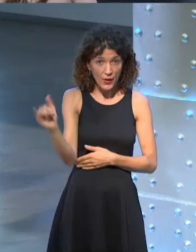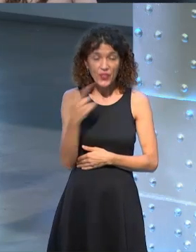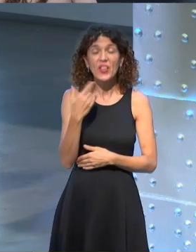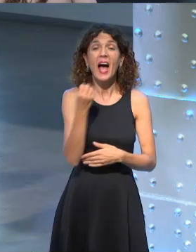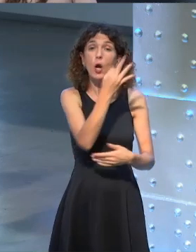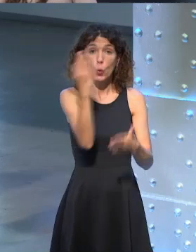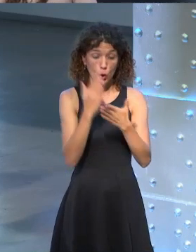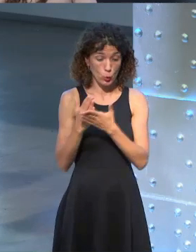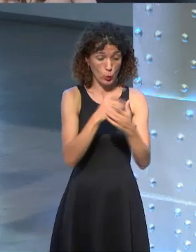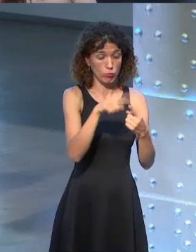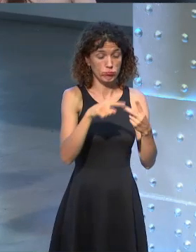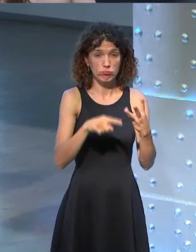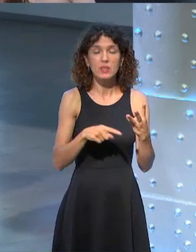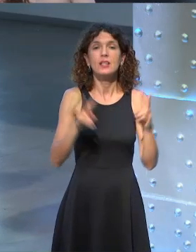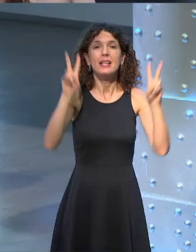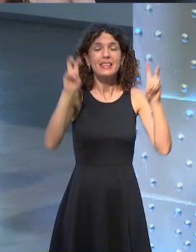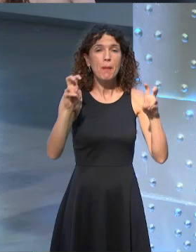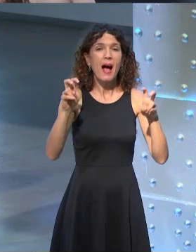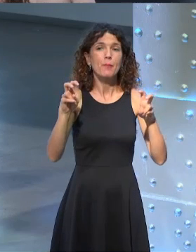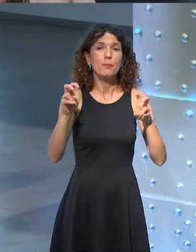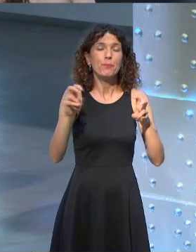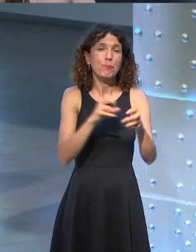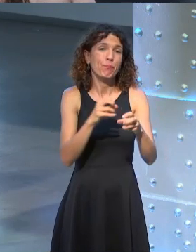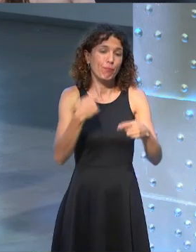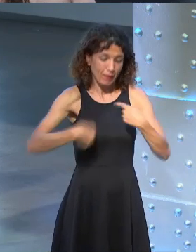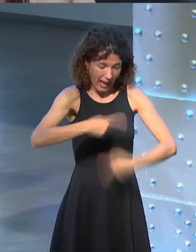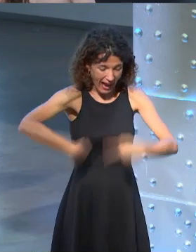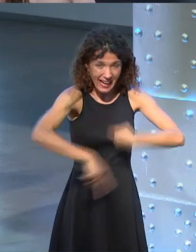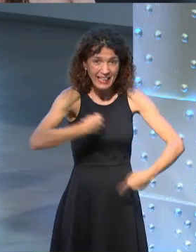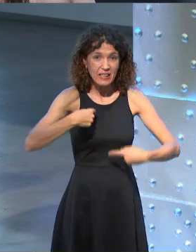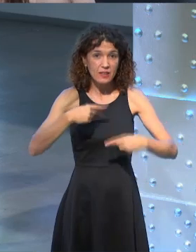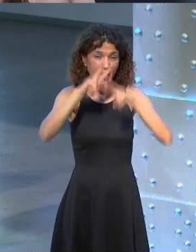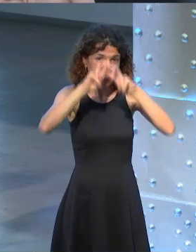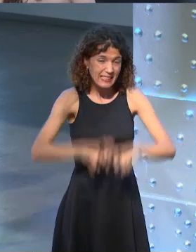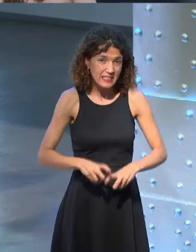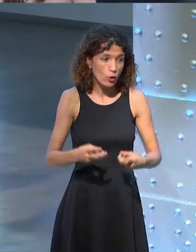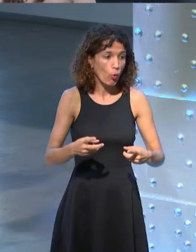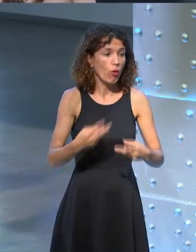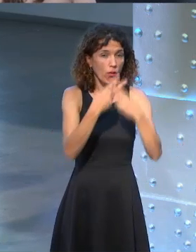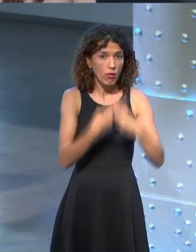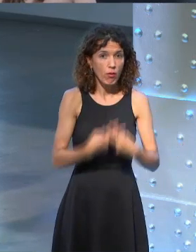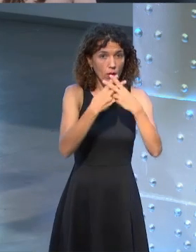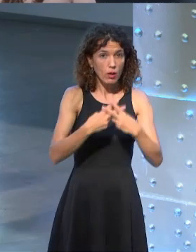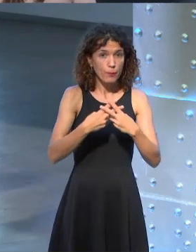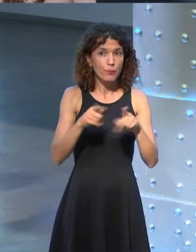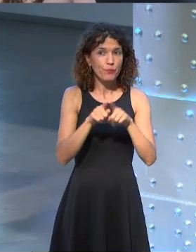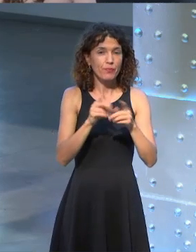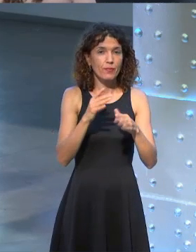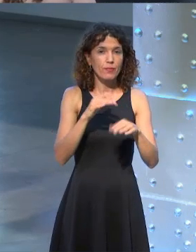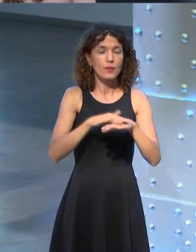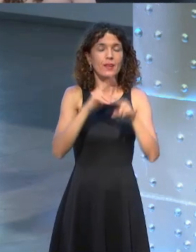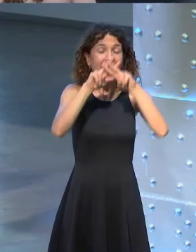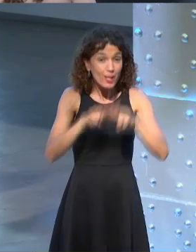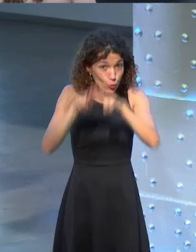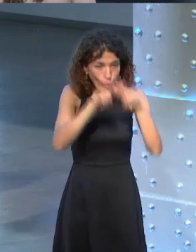hay estudios que a nivel metaanalítico, un estudio metaanalítico es un análisis de estudios que se han realizado